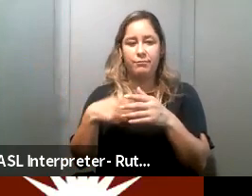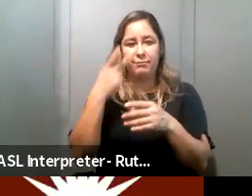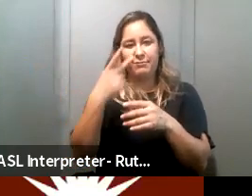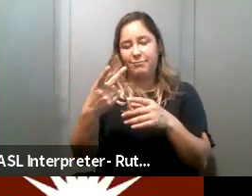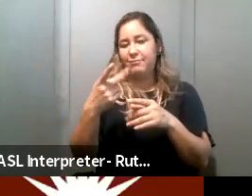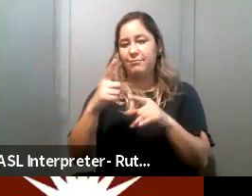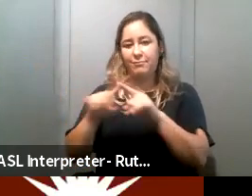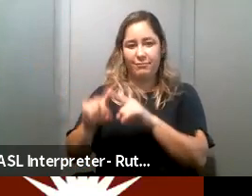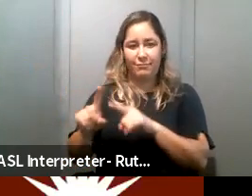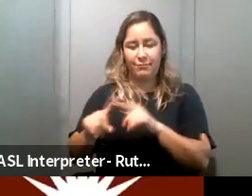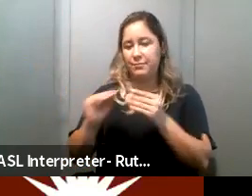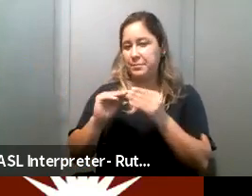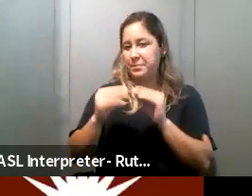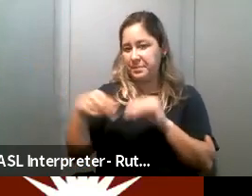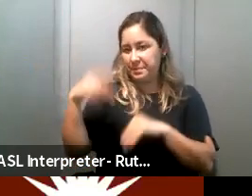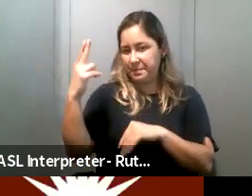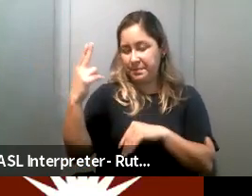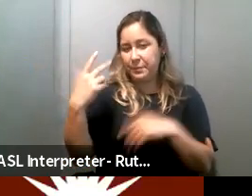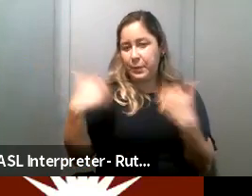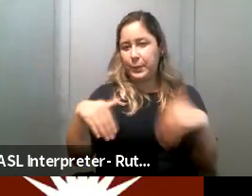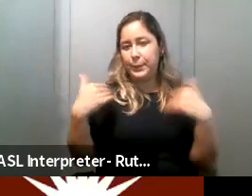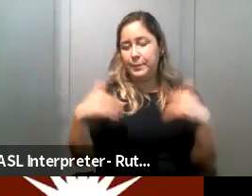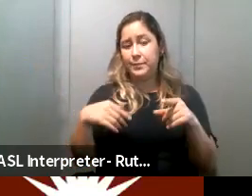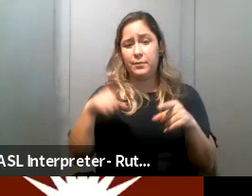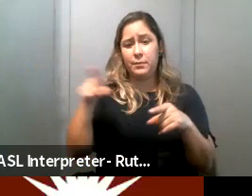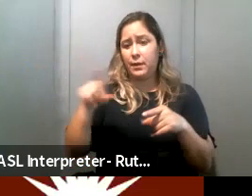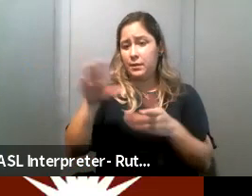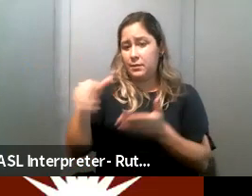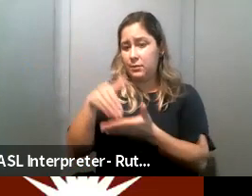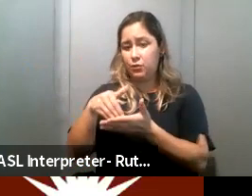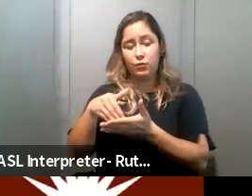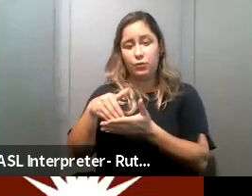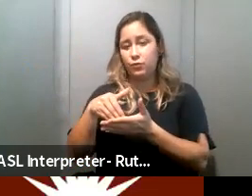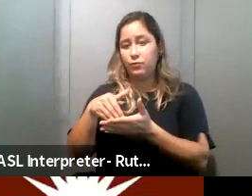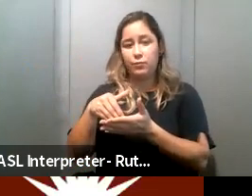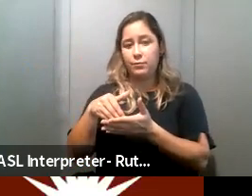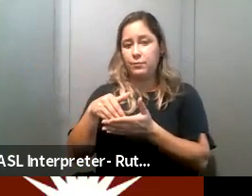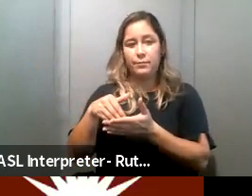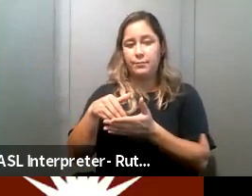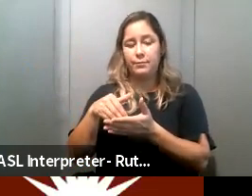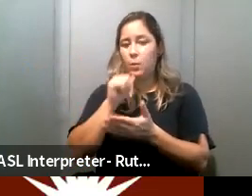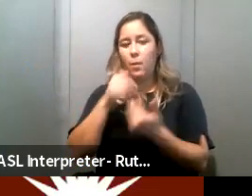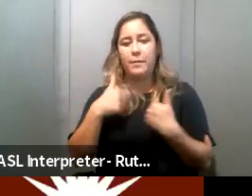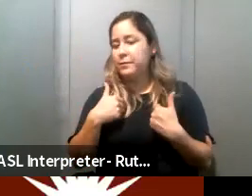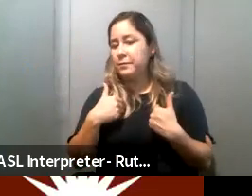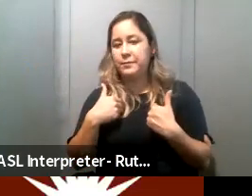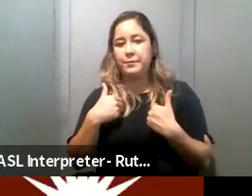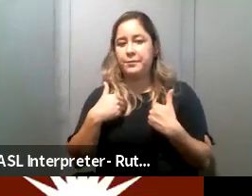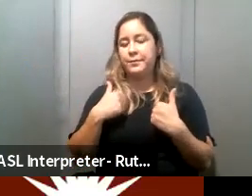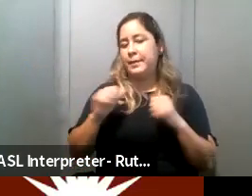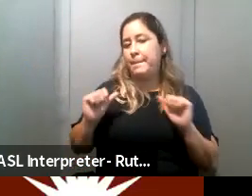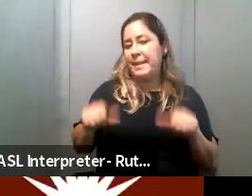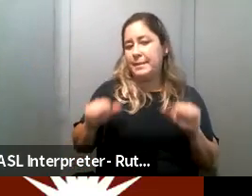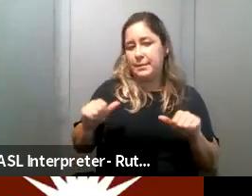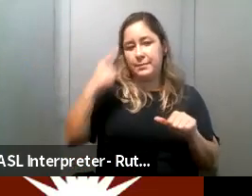también alarmante, porque estos centros no están capacitados para este número tan alto,